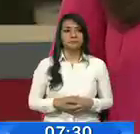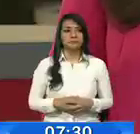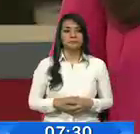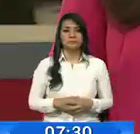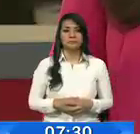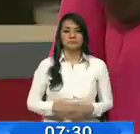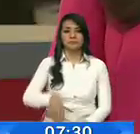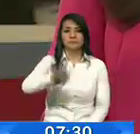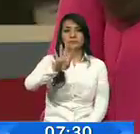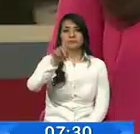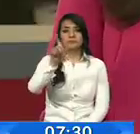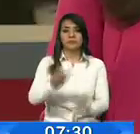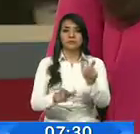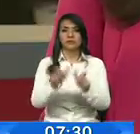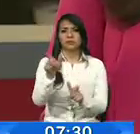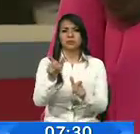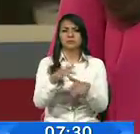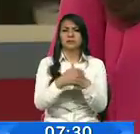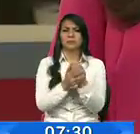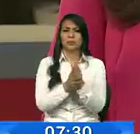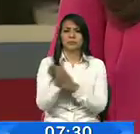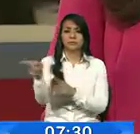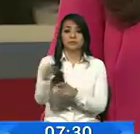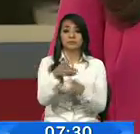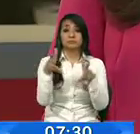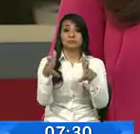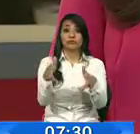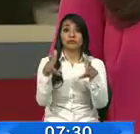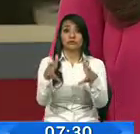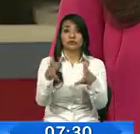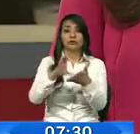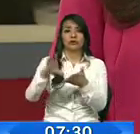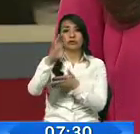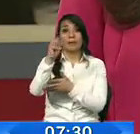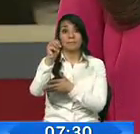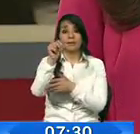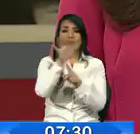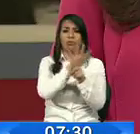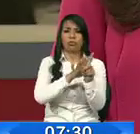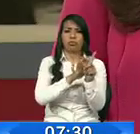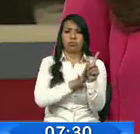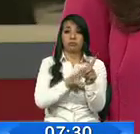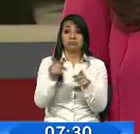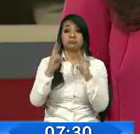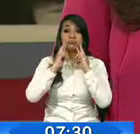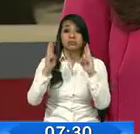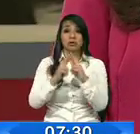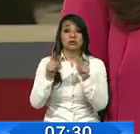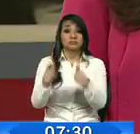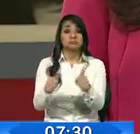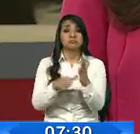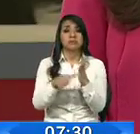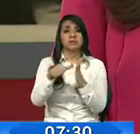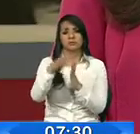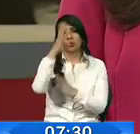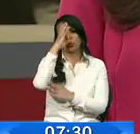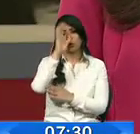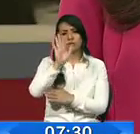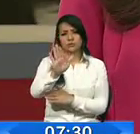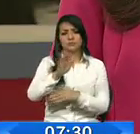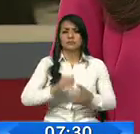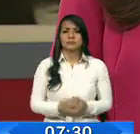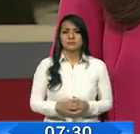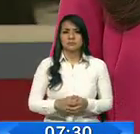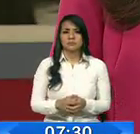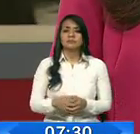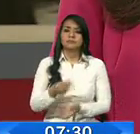Y las 41 víctimas de abuso por parte de un docente del Colegio Ampetra y sus familias recibieron un reconocimiento del Ministerio de Educación, esto como parte